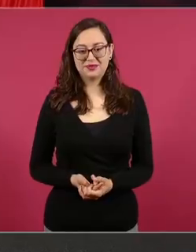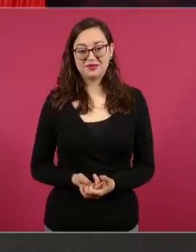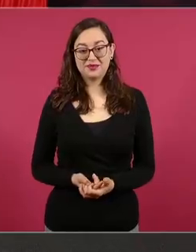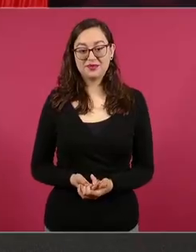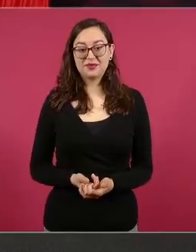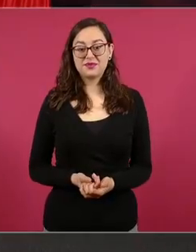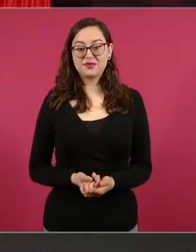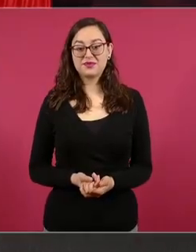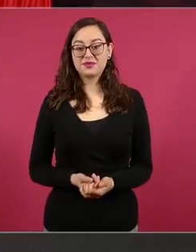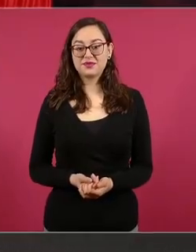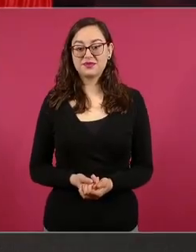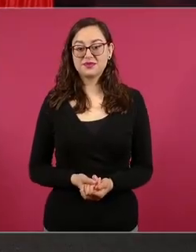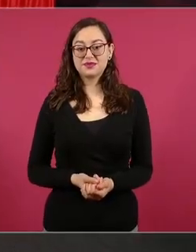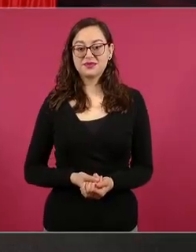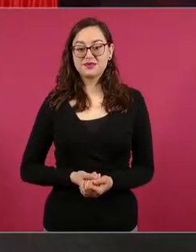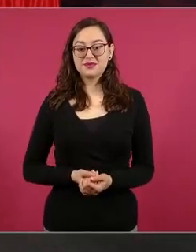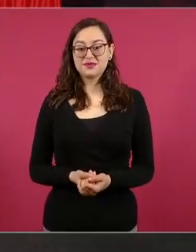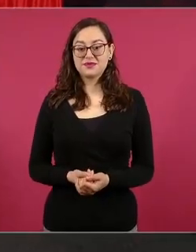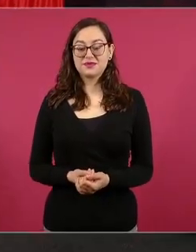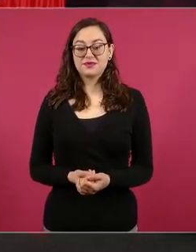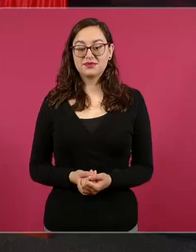Bueno, pues